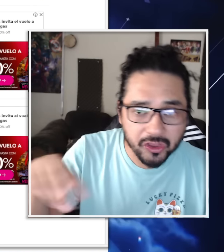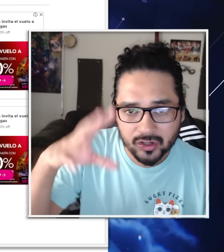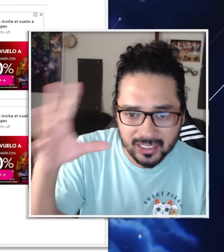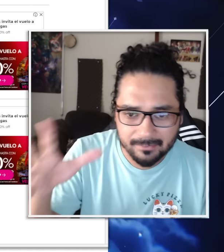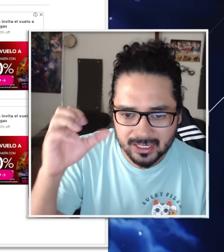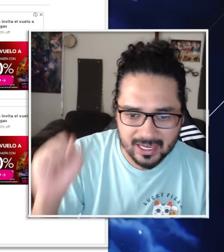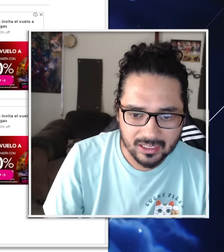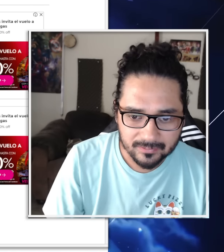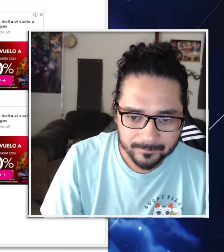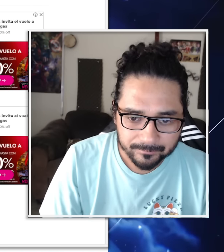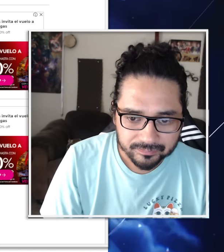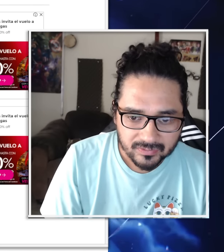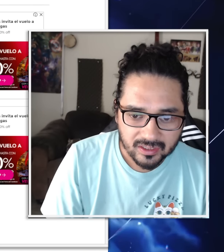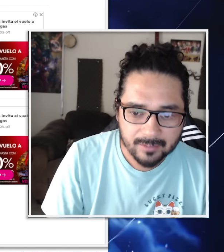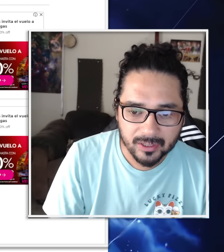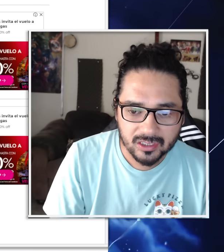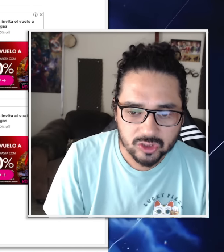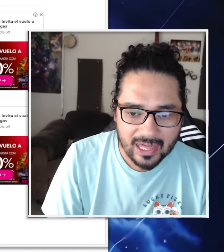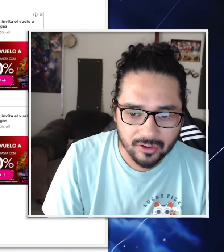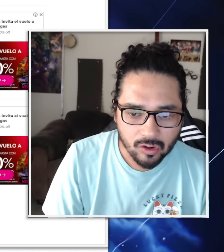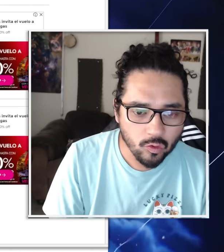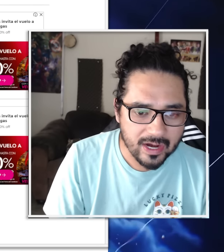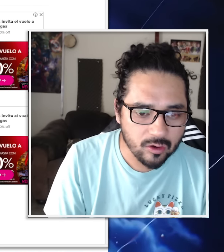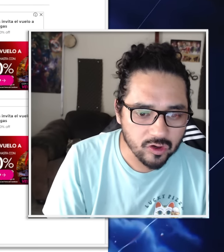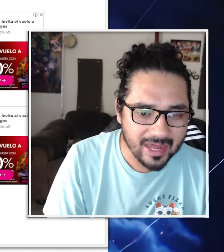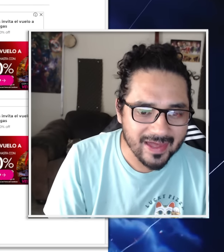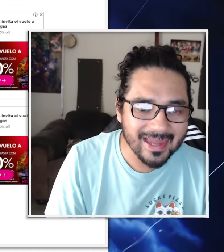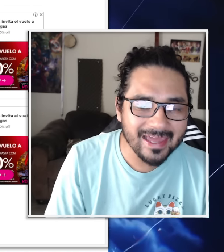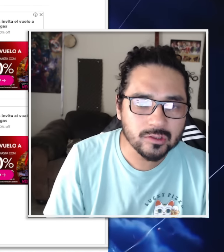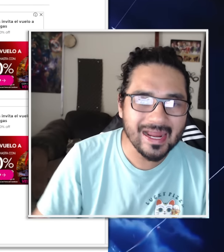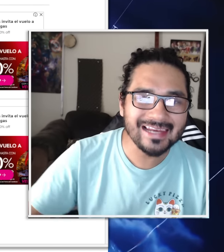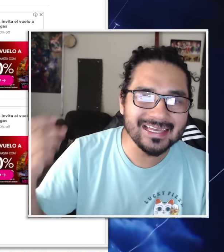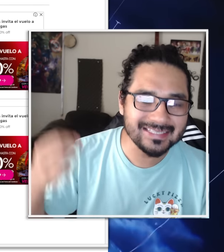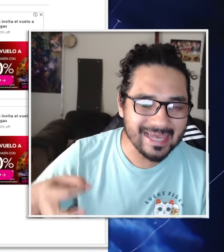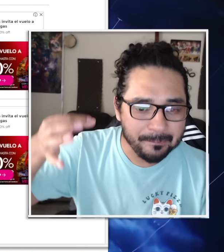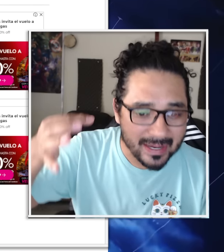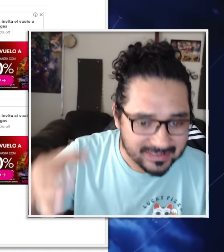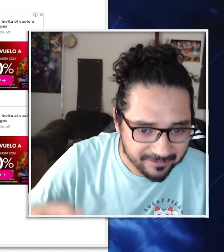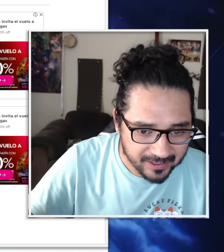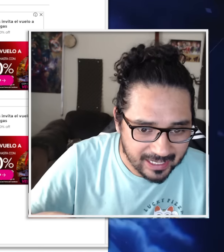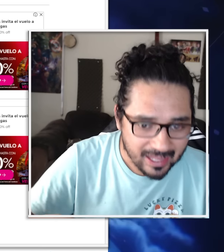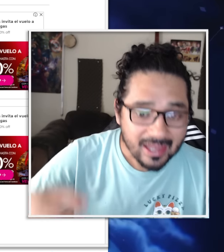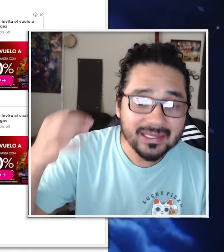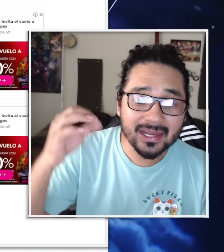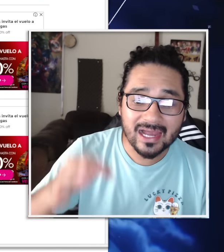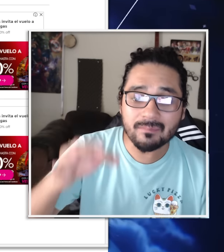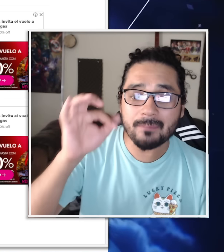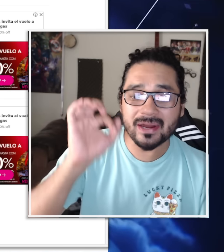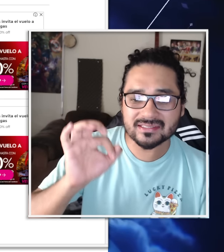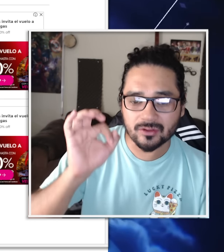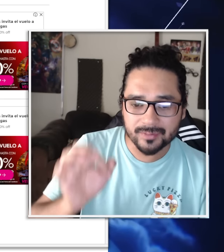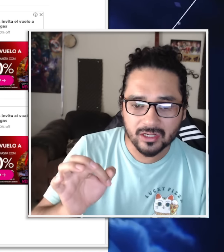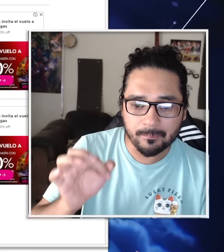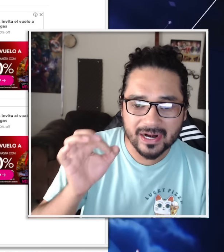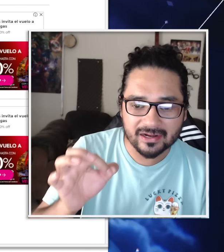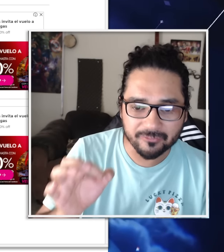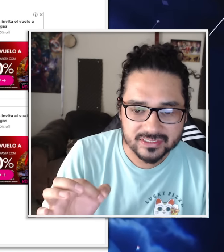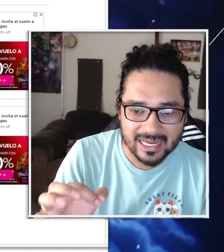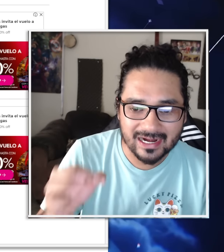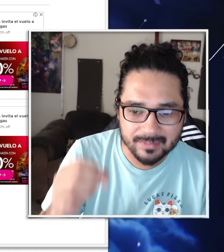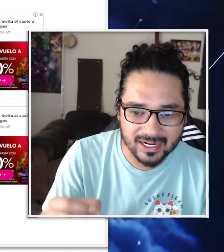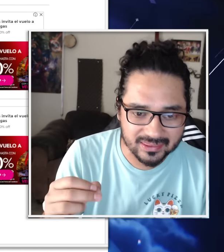mundo criminal y por el otro lado una jornada electoral que sea pacífica y en calma para este domingo